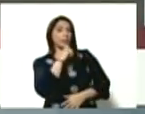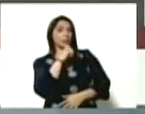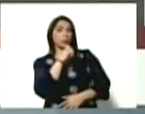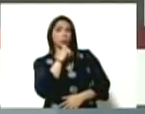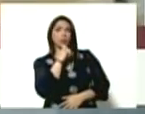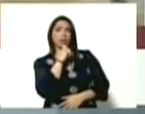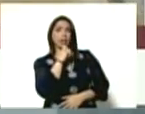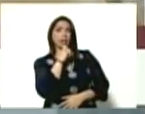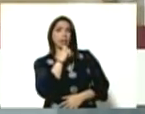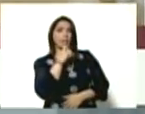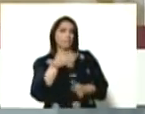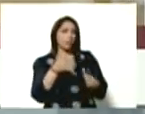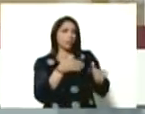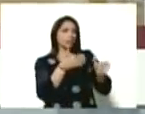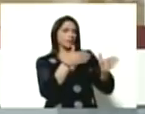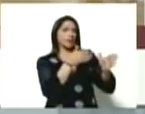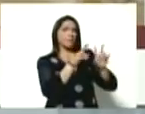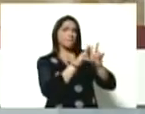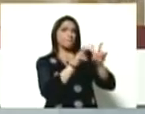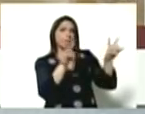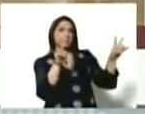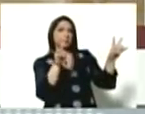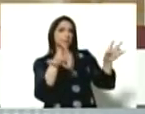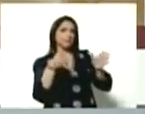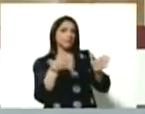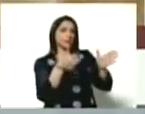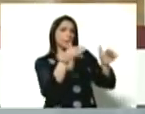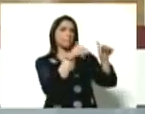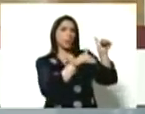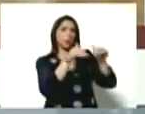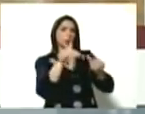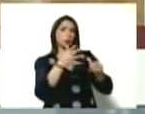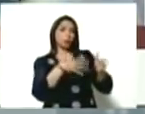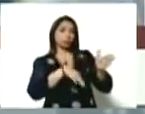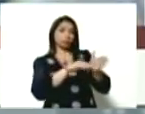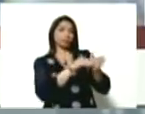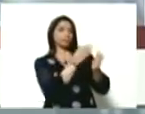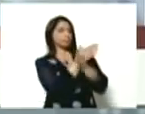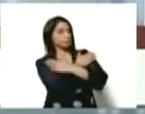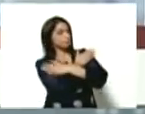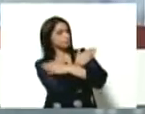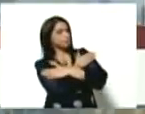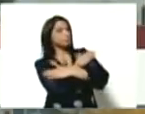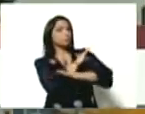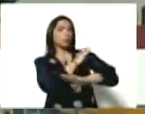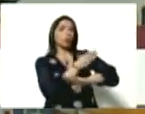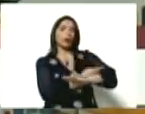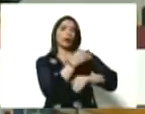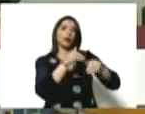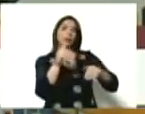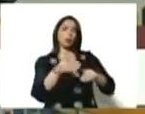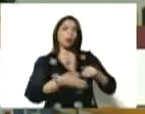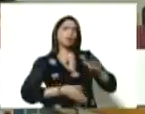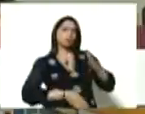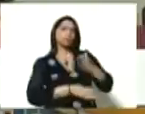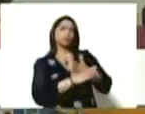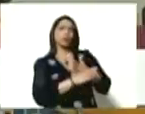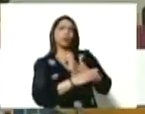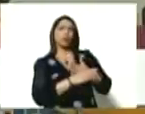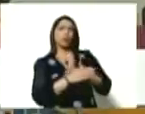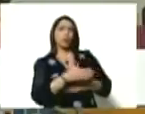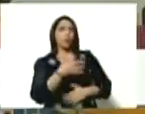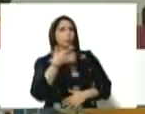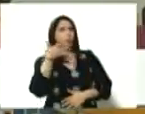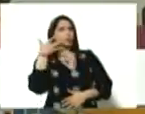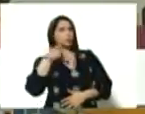la vía pacífica, por la vía del voto. Reitero mis felicitaciones al Poder Electoral, me voy muy orgulloso de lo